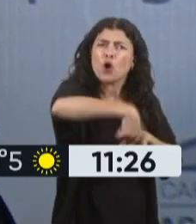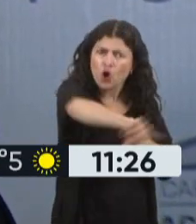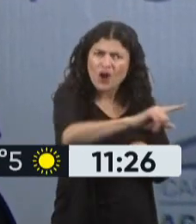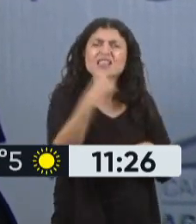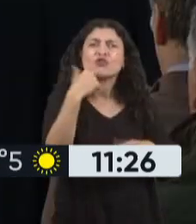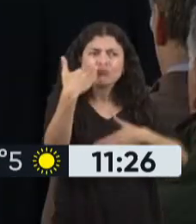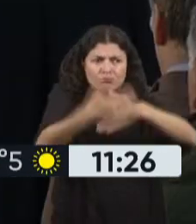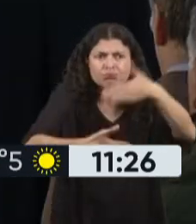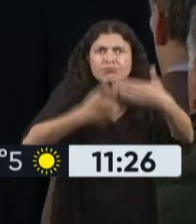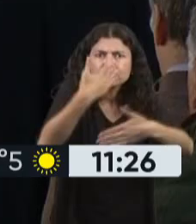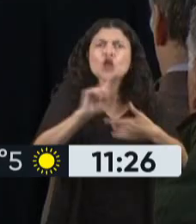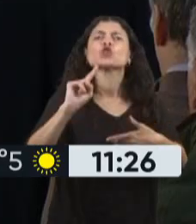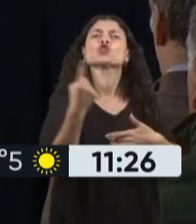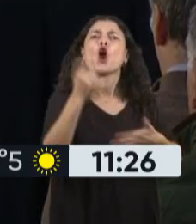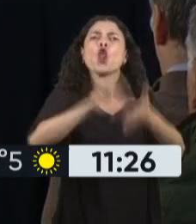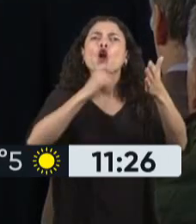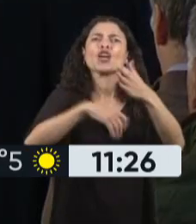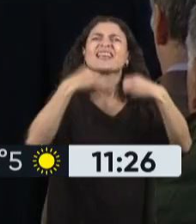mayor prosperidad.